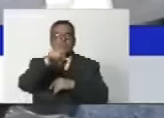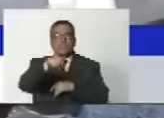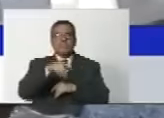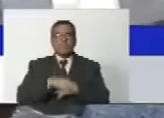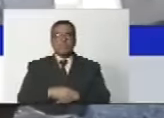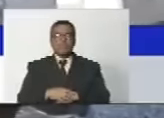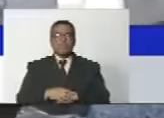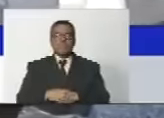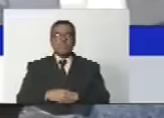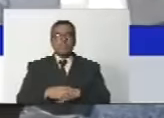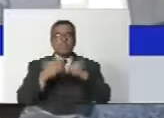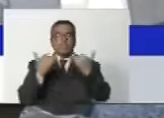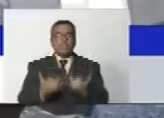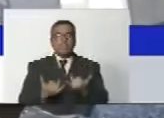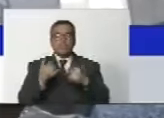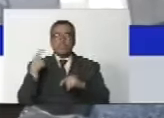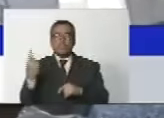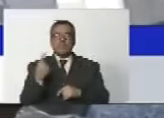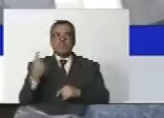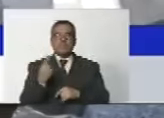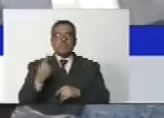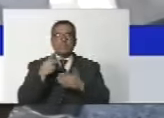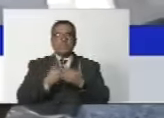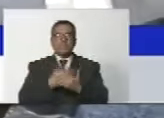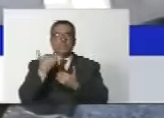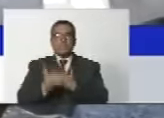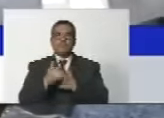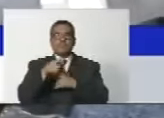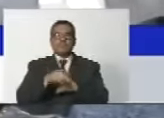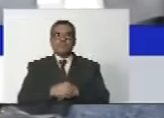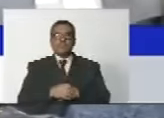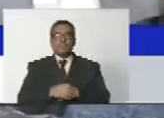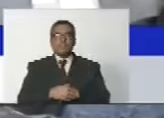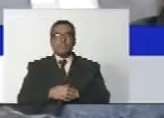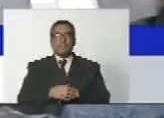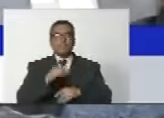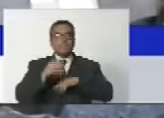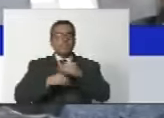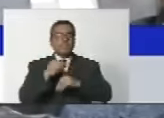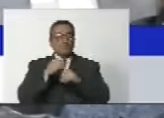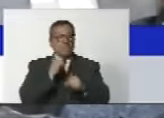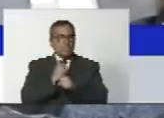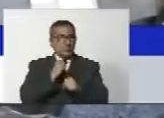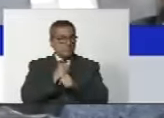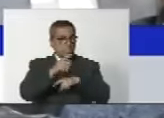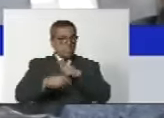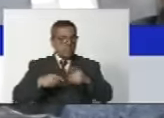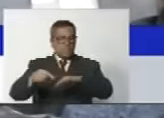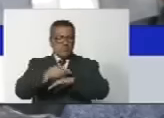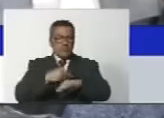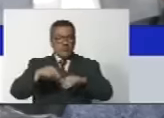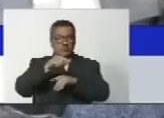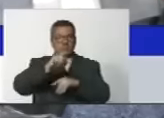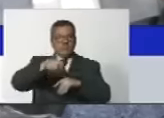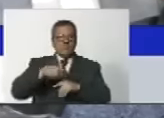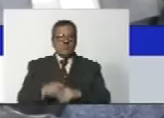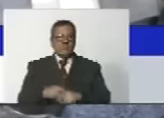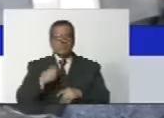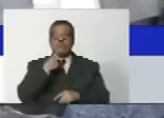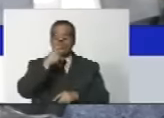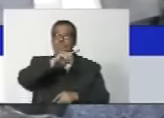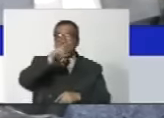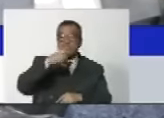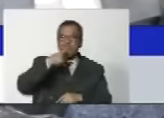esta, ya no solo planificación de lo que es la ejecución de la obra de gobierno, sino de la